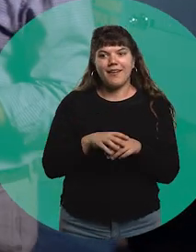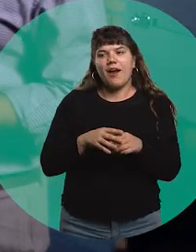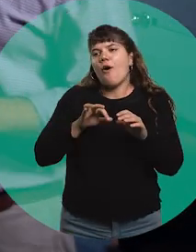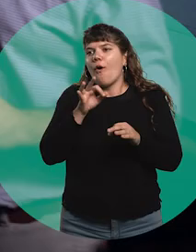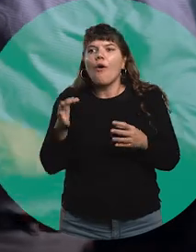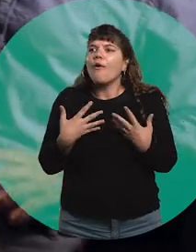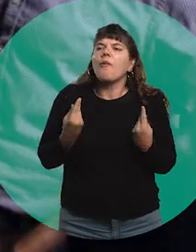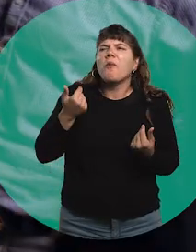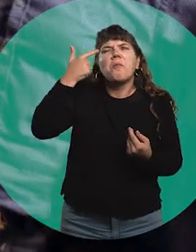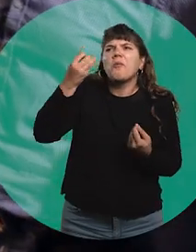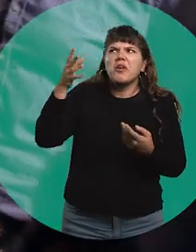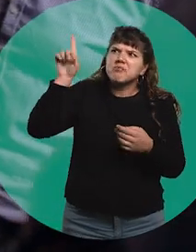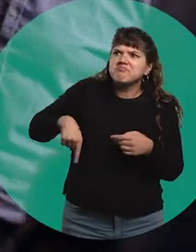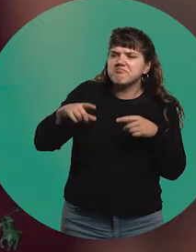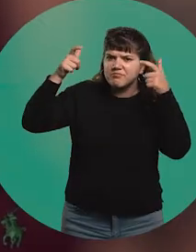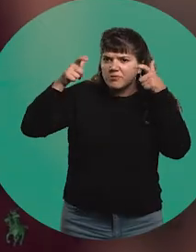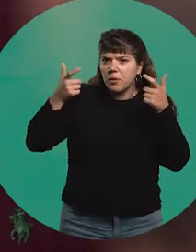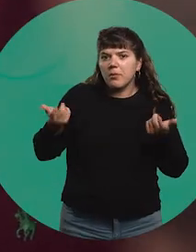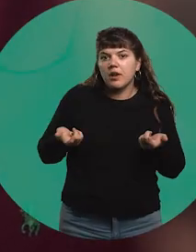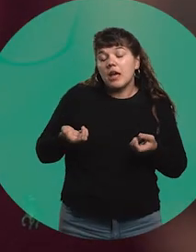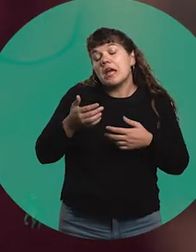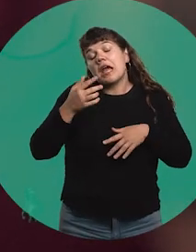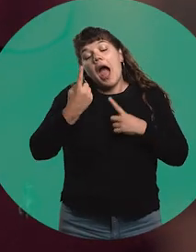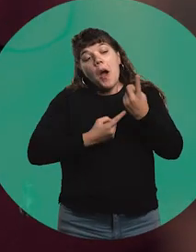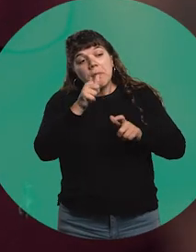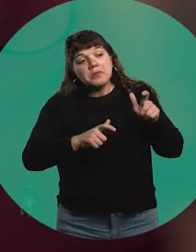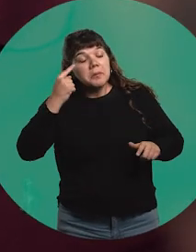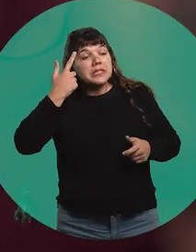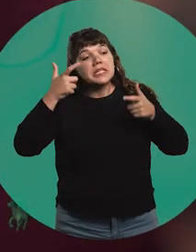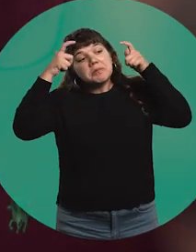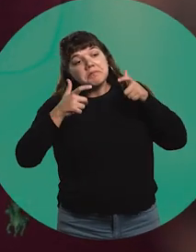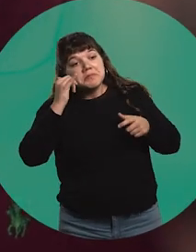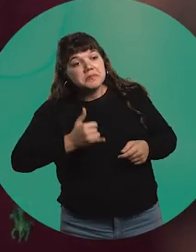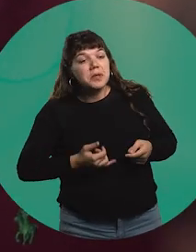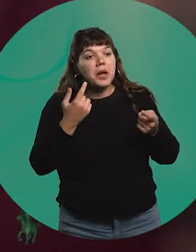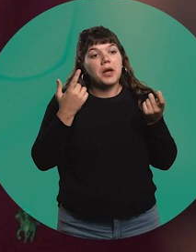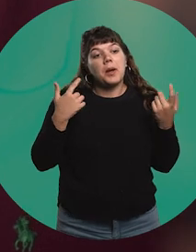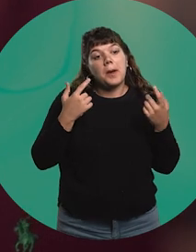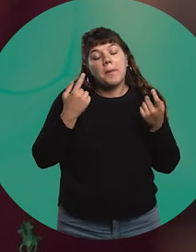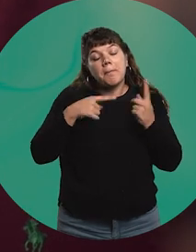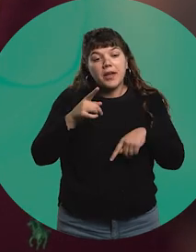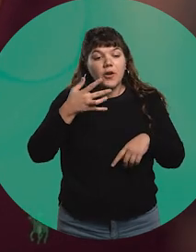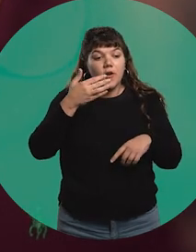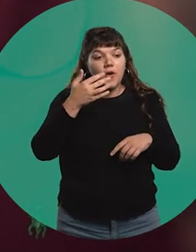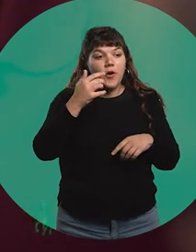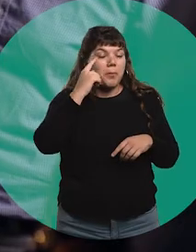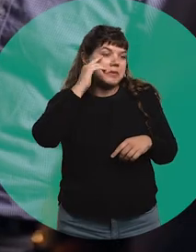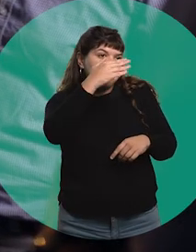qué sentís vos por el sombrero? Alguna gente piensa que es un personaje, pero bueno, algo capaz que hablamos en la entrevista, pero el sombrero,